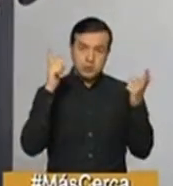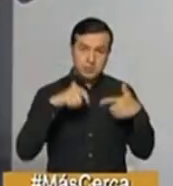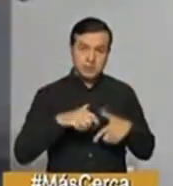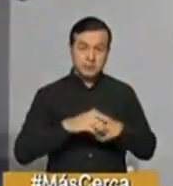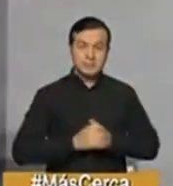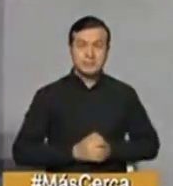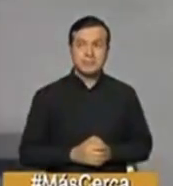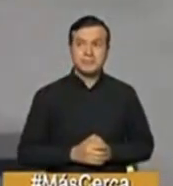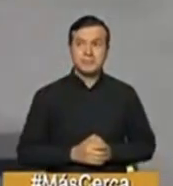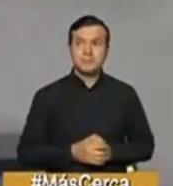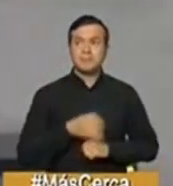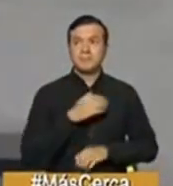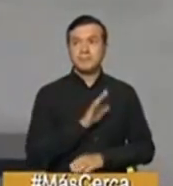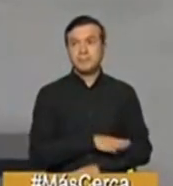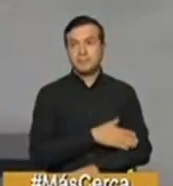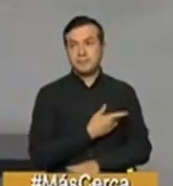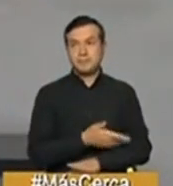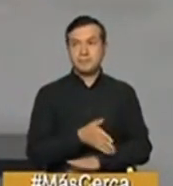hacerlo. Música